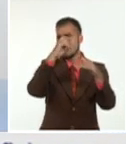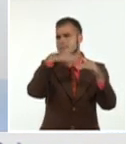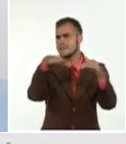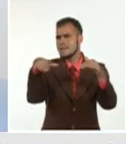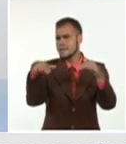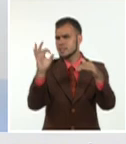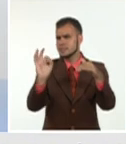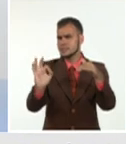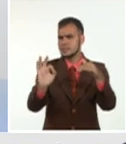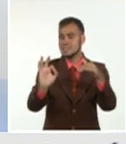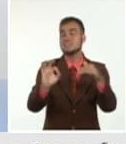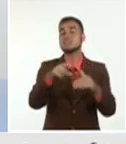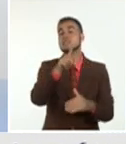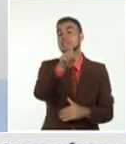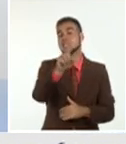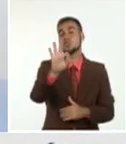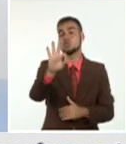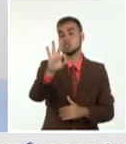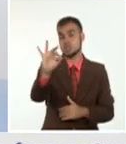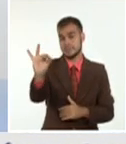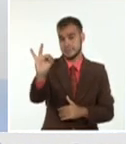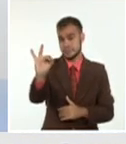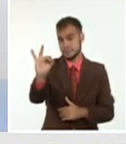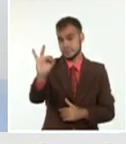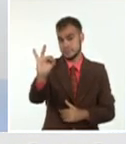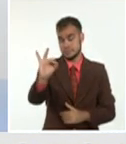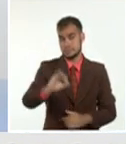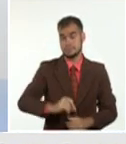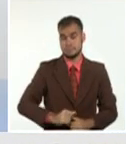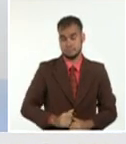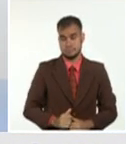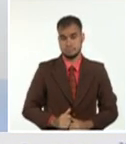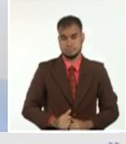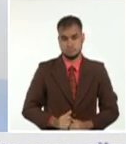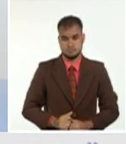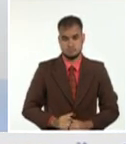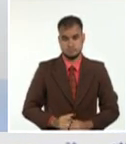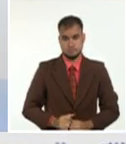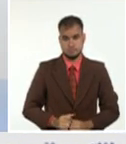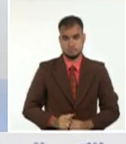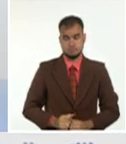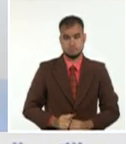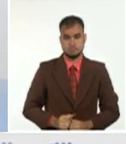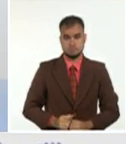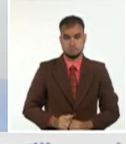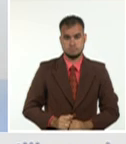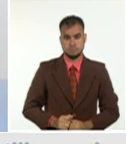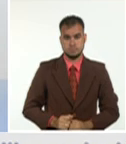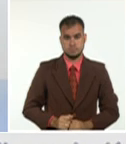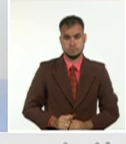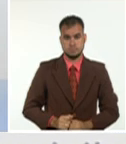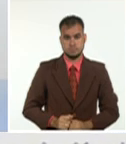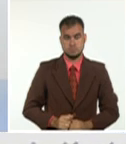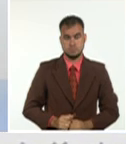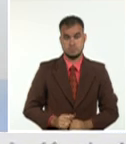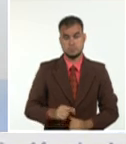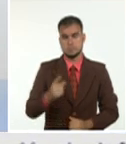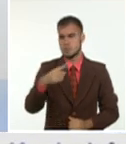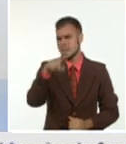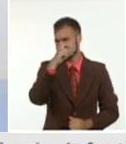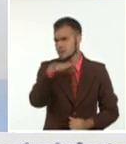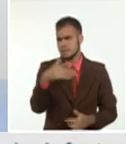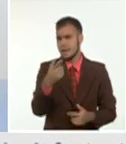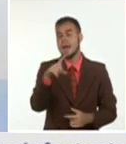187, que es el 13,6% de los diagnosticados ayer, de 18 años y